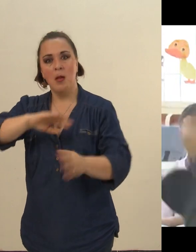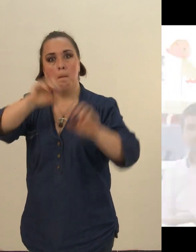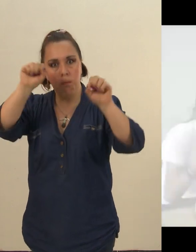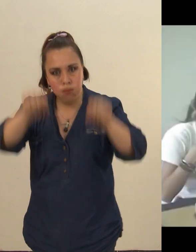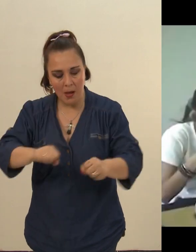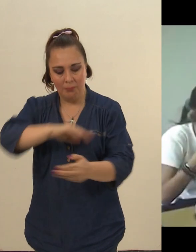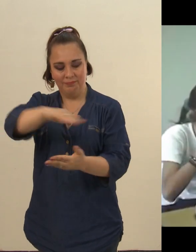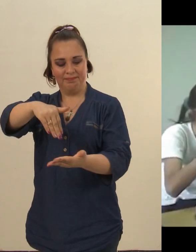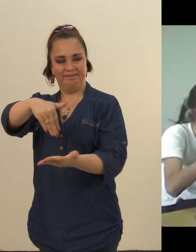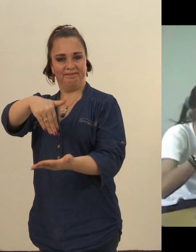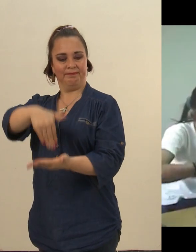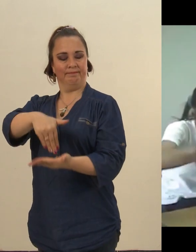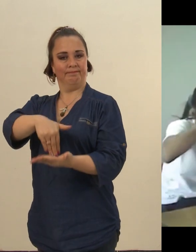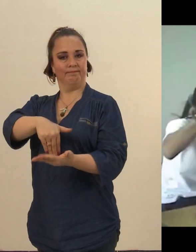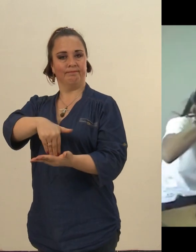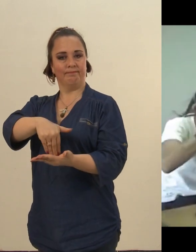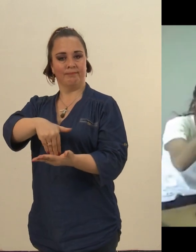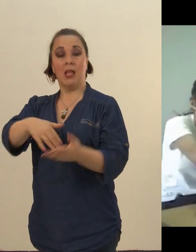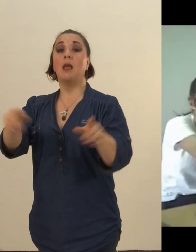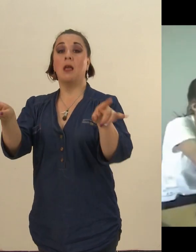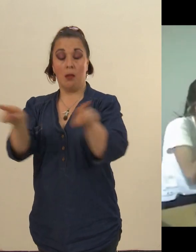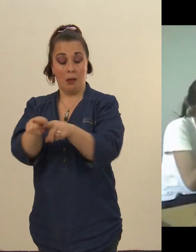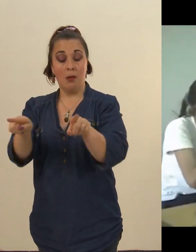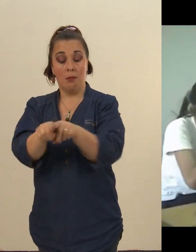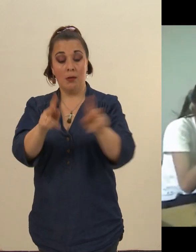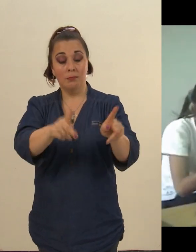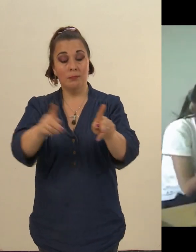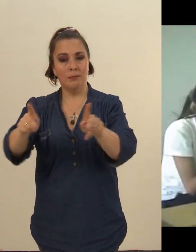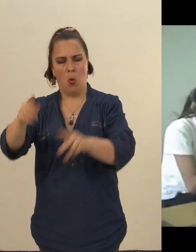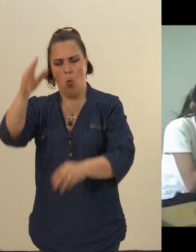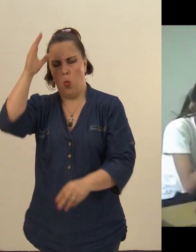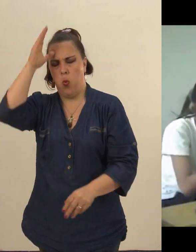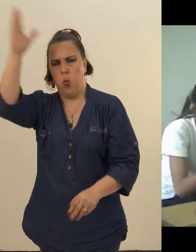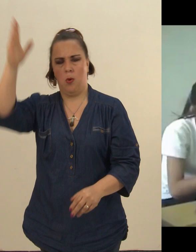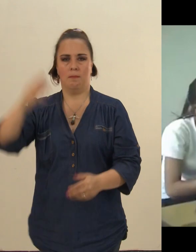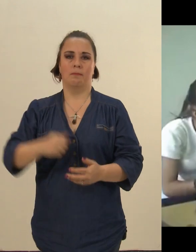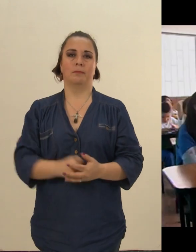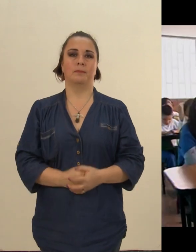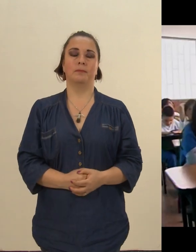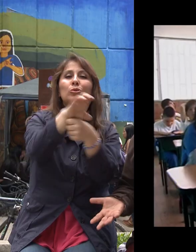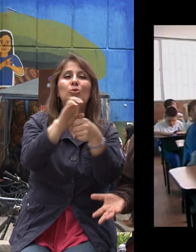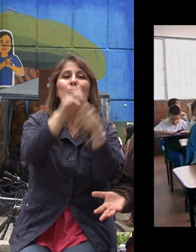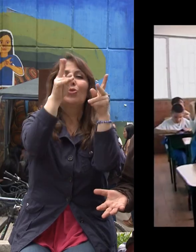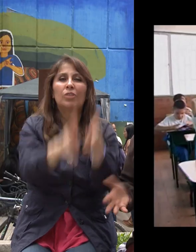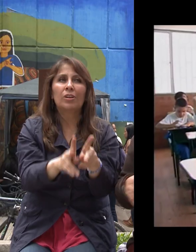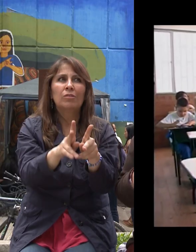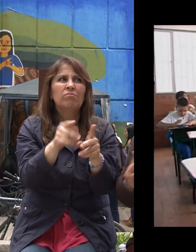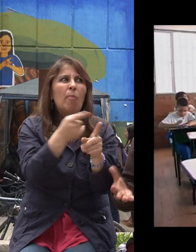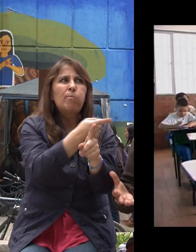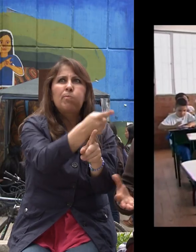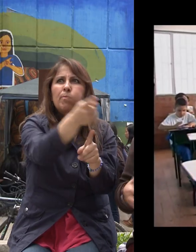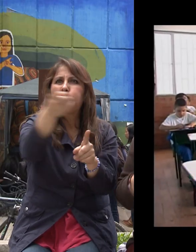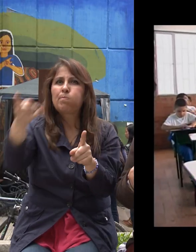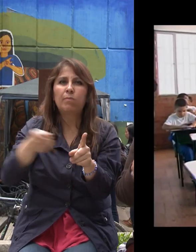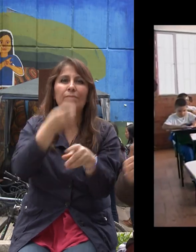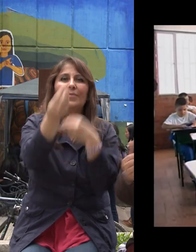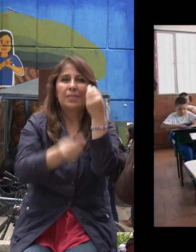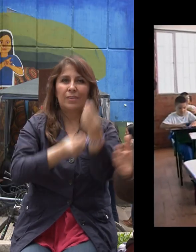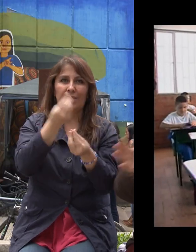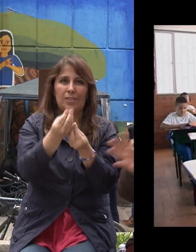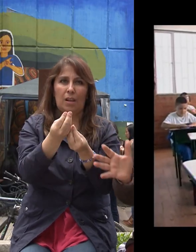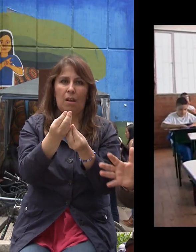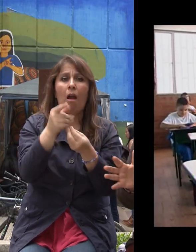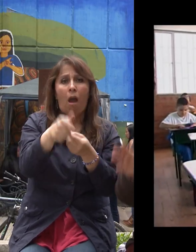con discapacidad y a las poblaciones con capacidades o talentos excepcionales. Y ahí hay un campo que el